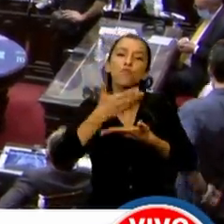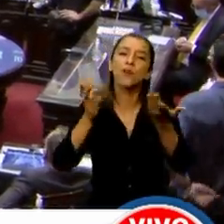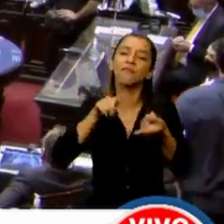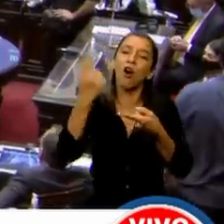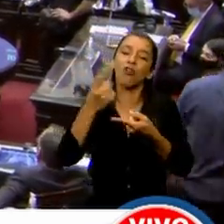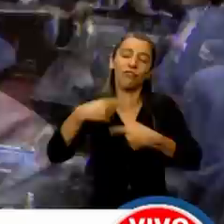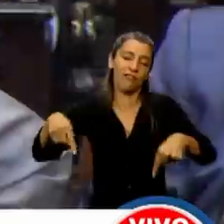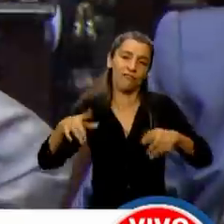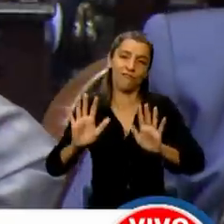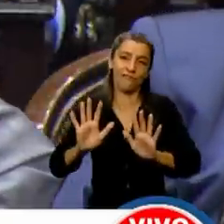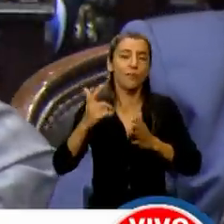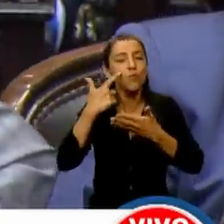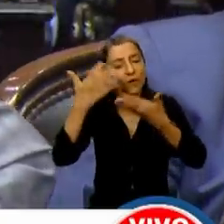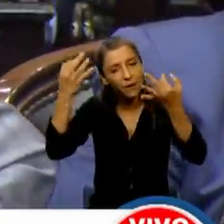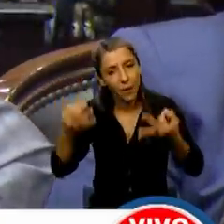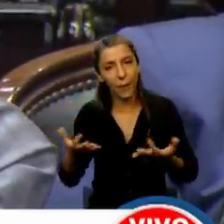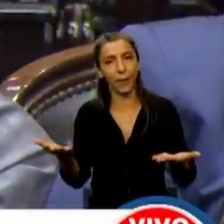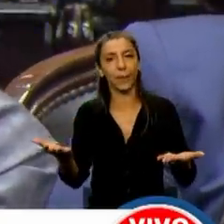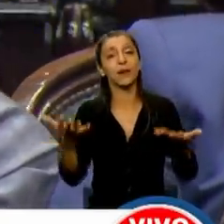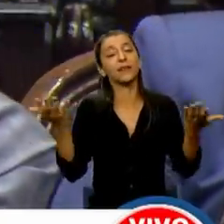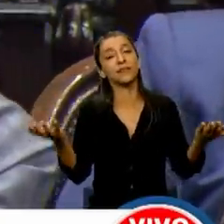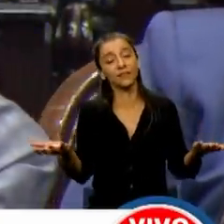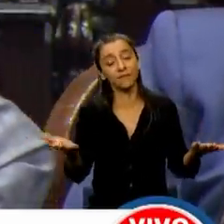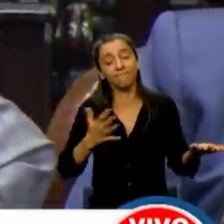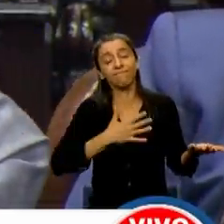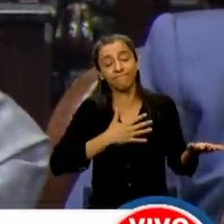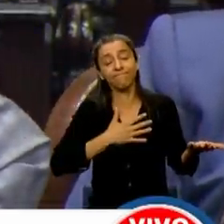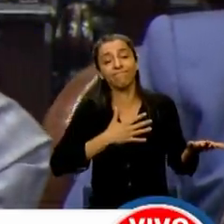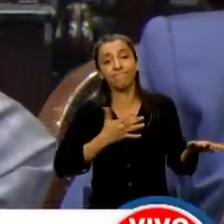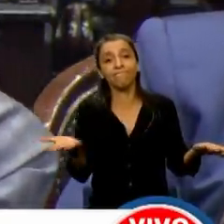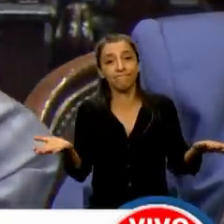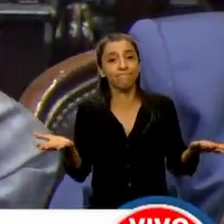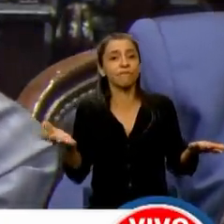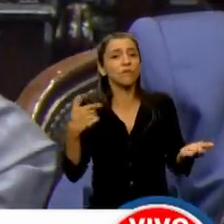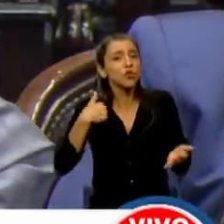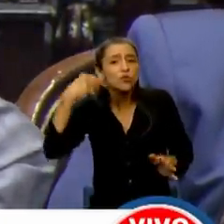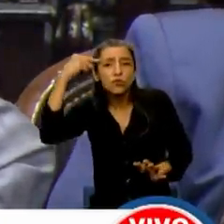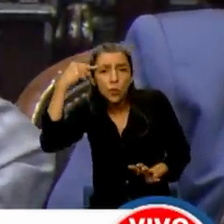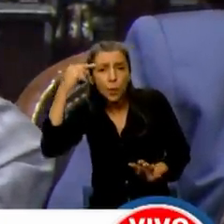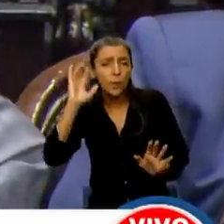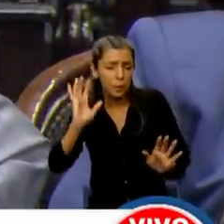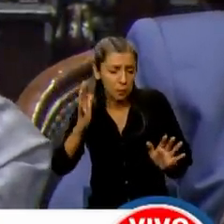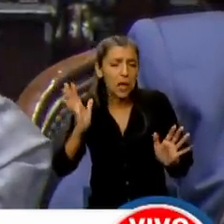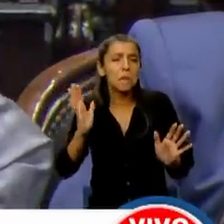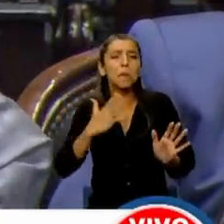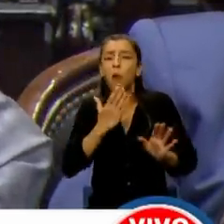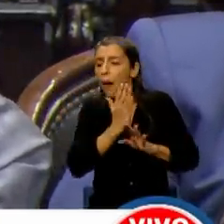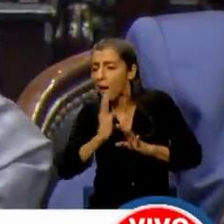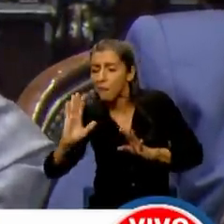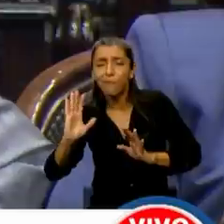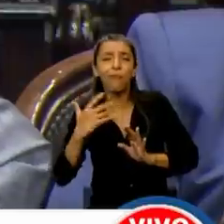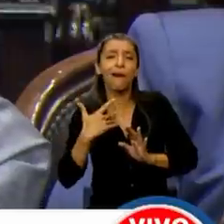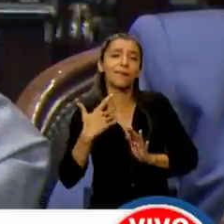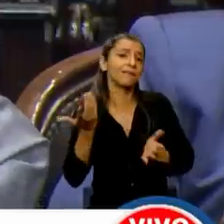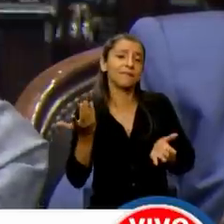entonces inevitablemente inevitablemente más allá de lo que yo pienso la respuesta deben